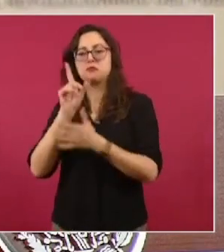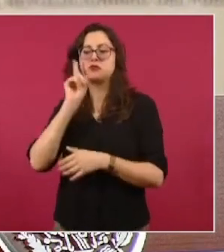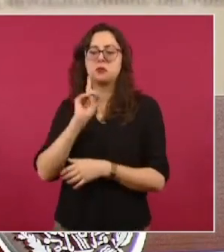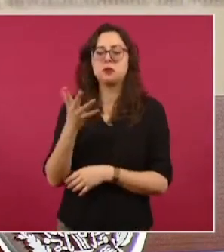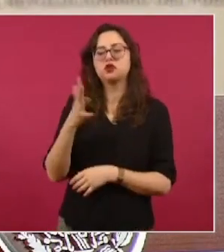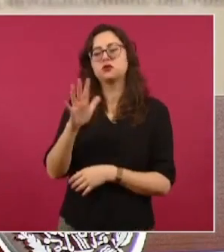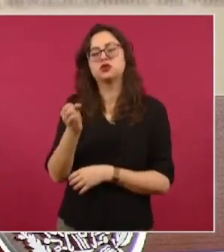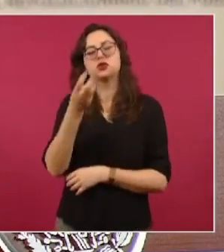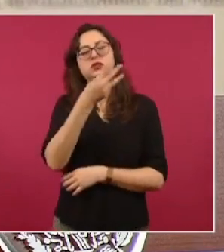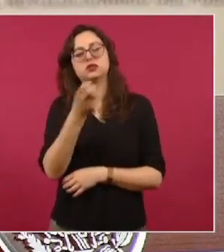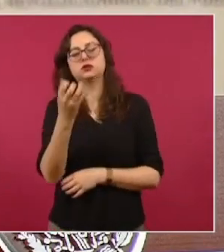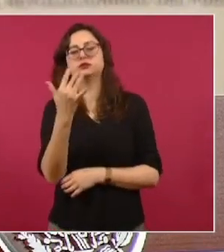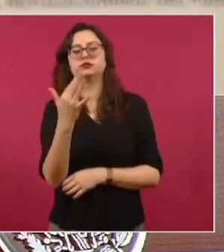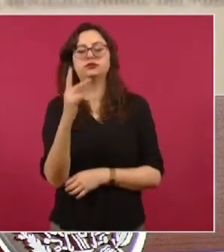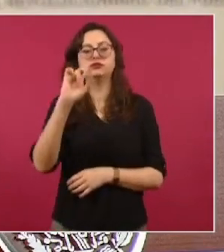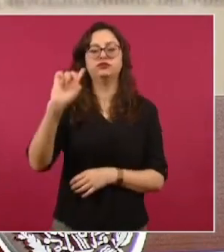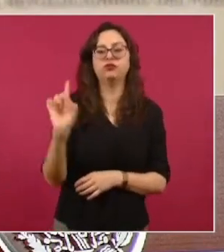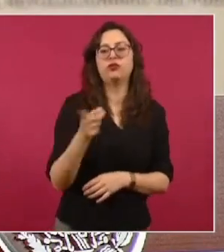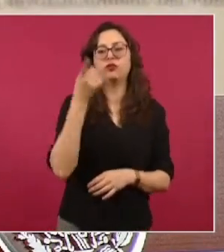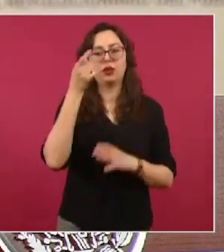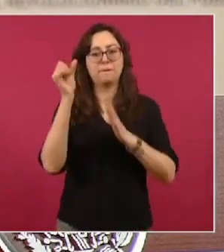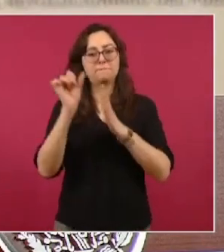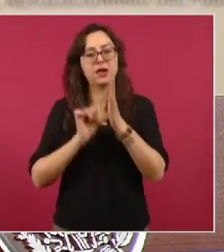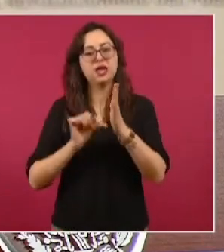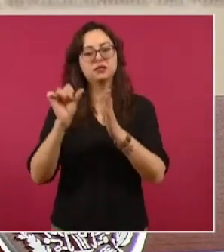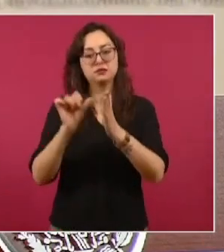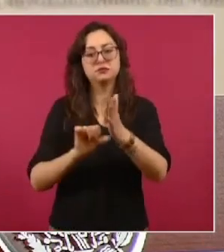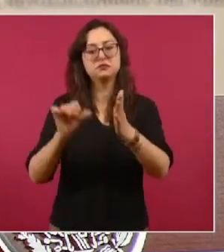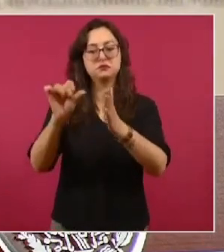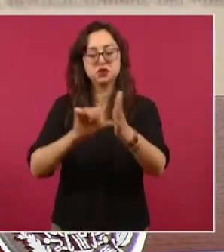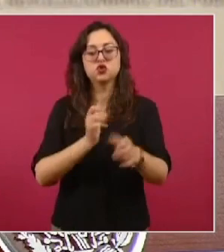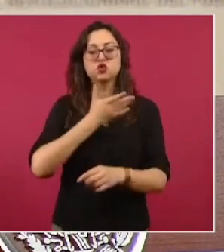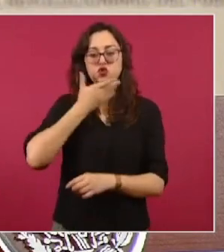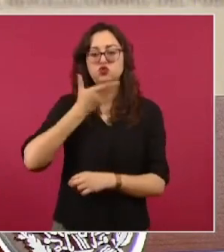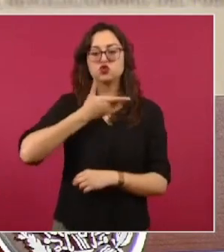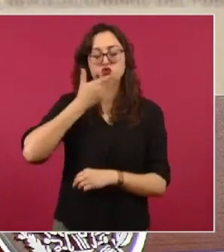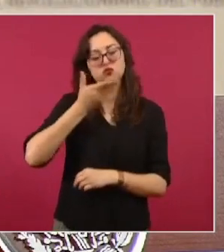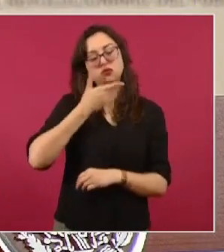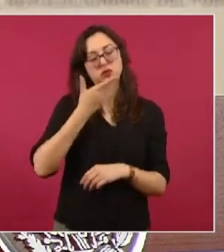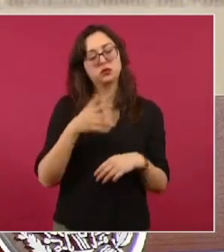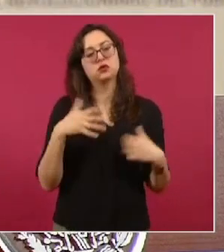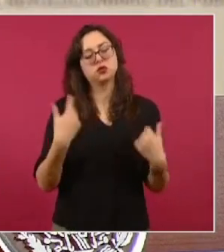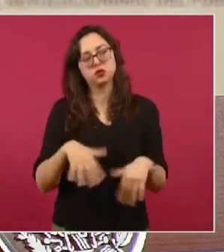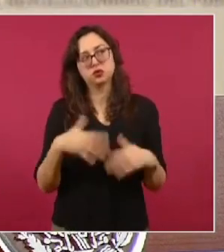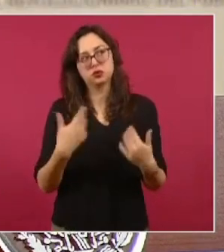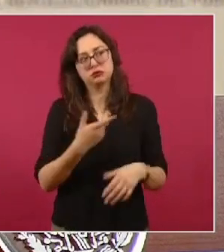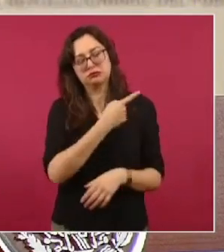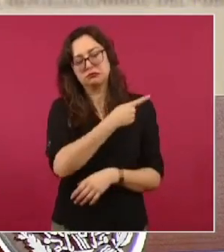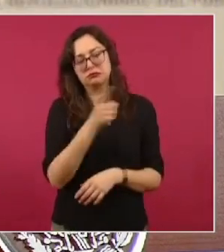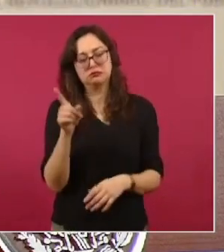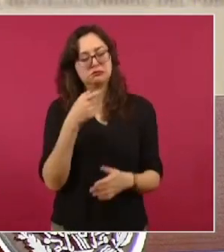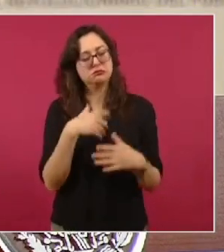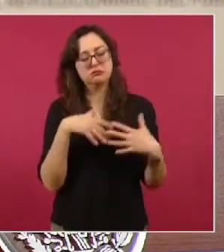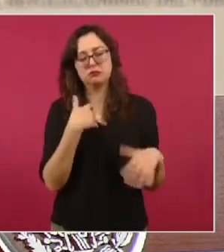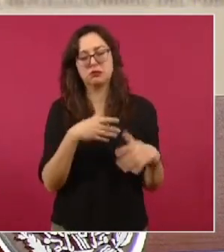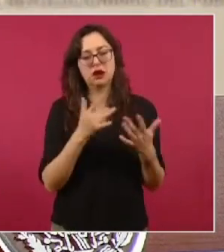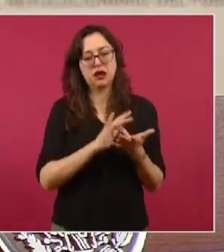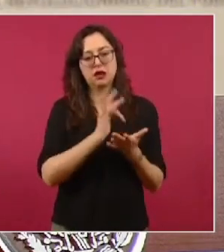mensuales. Y tenemos como lo que se recibió en el mes de enero fue 77